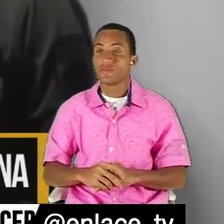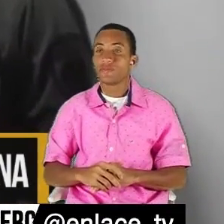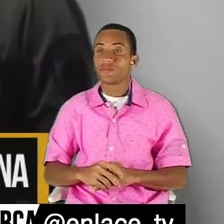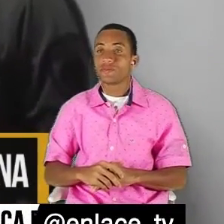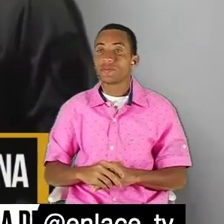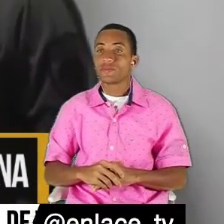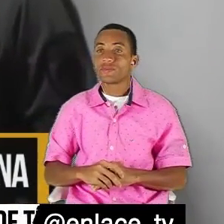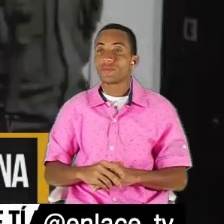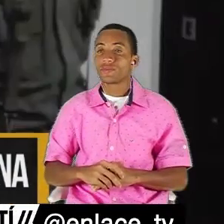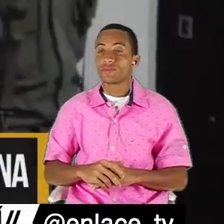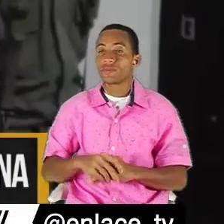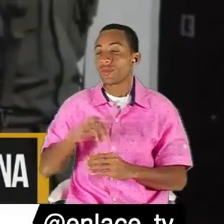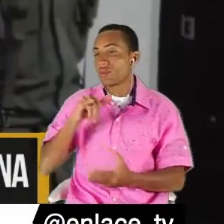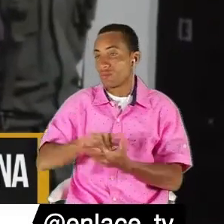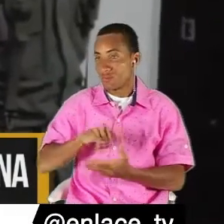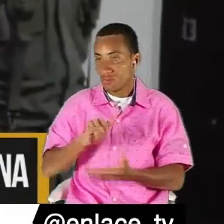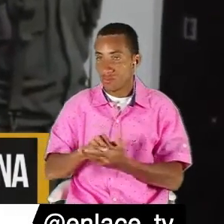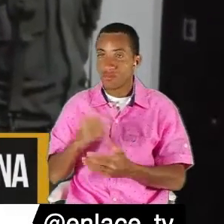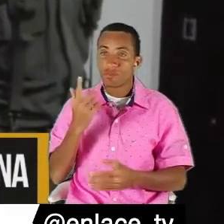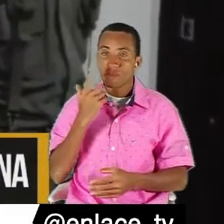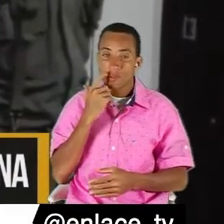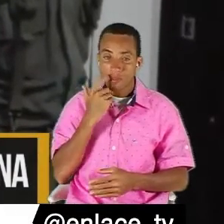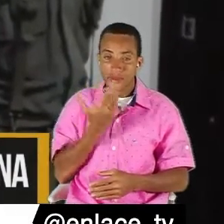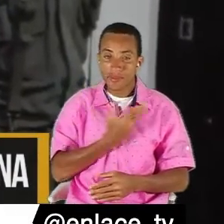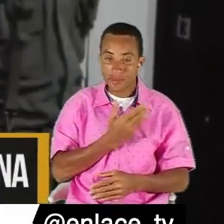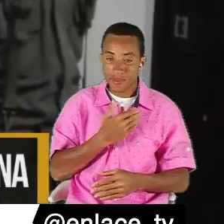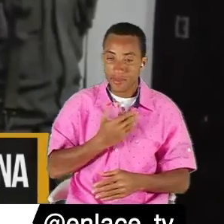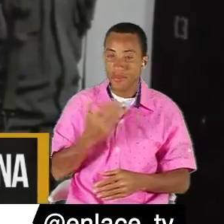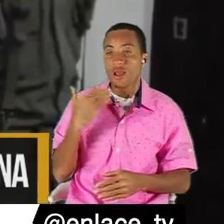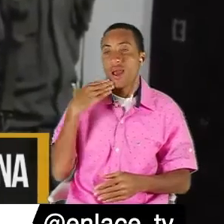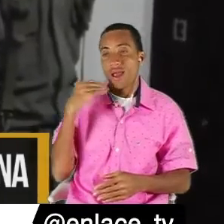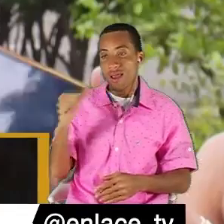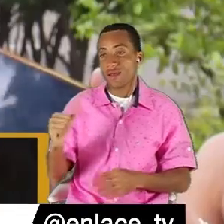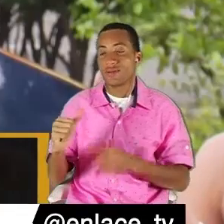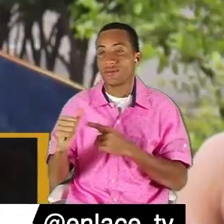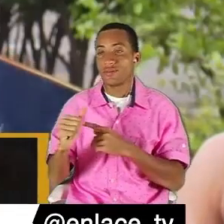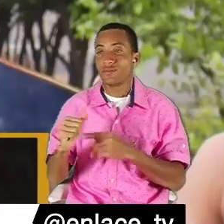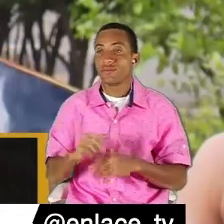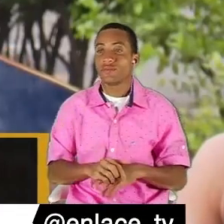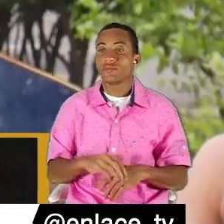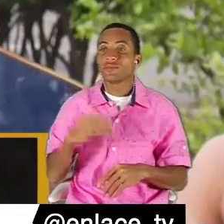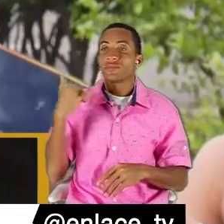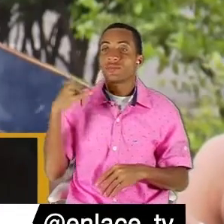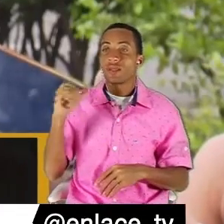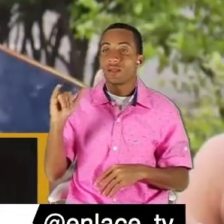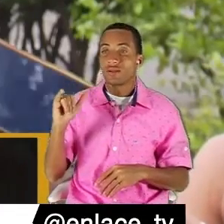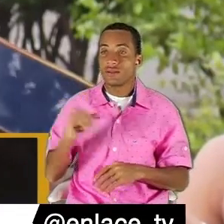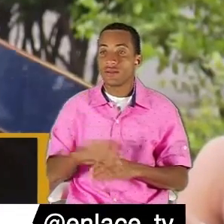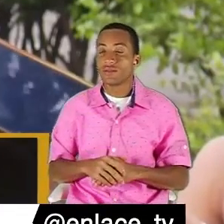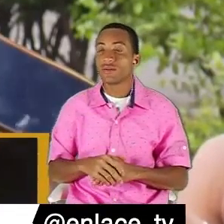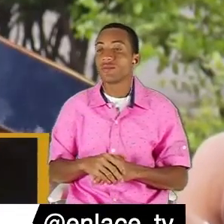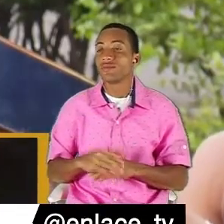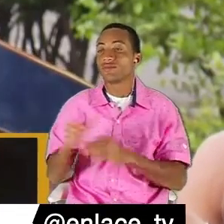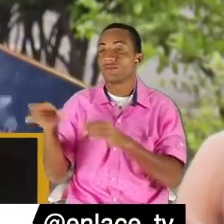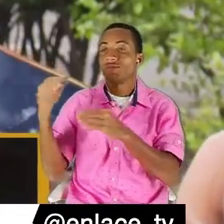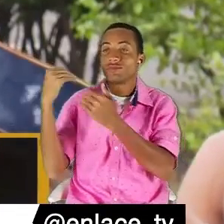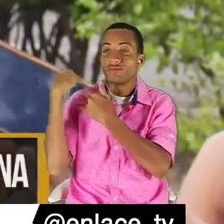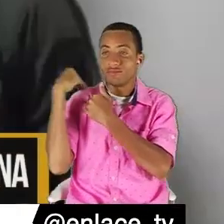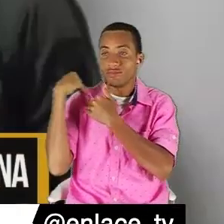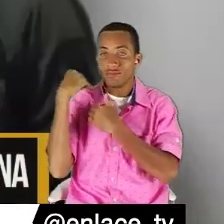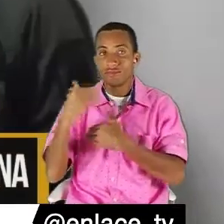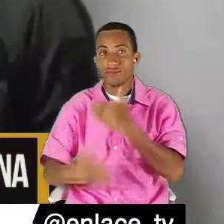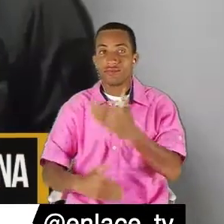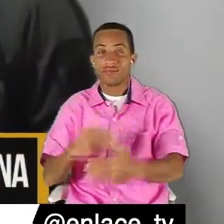pues con los padres de la menor, ya pues Infancia y Adolescencia es quien se encarga de ese